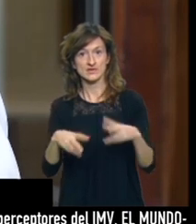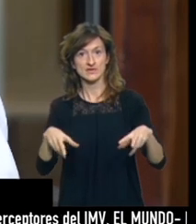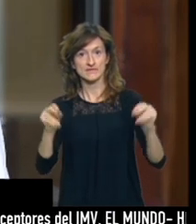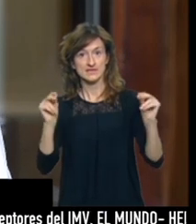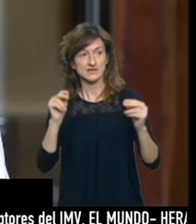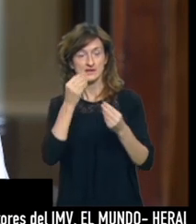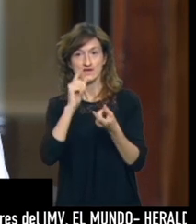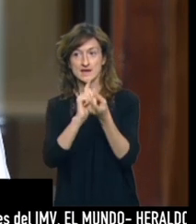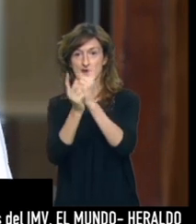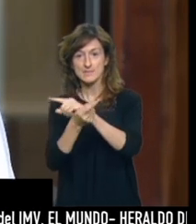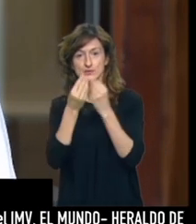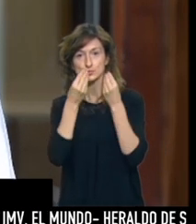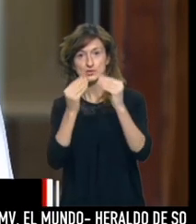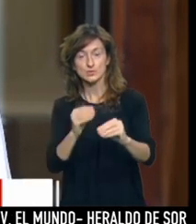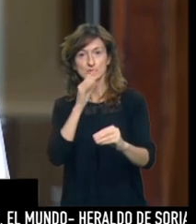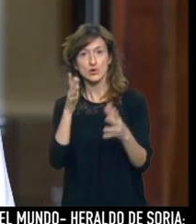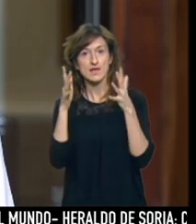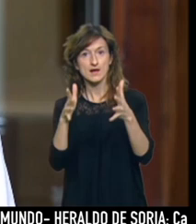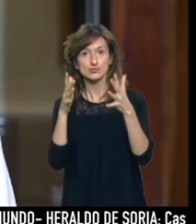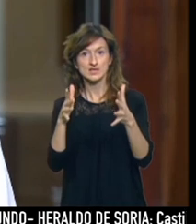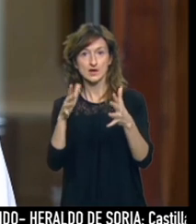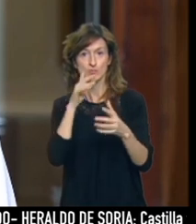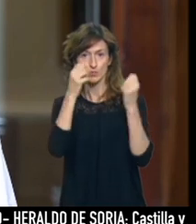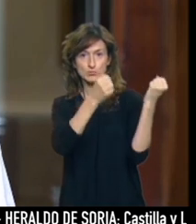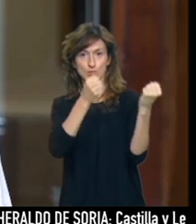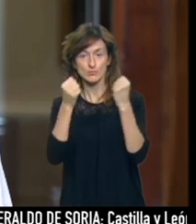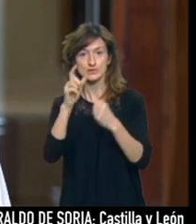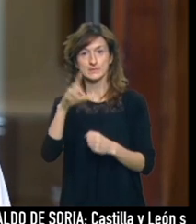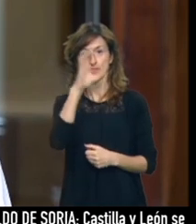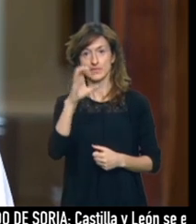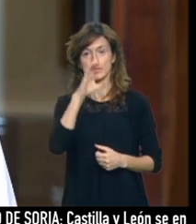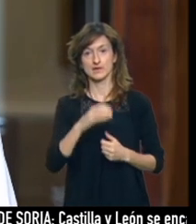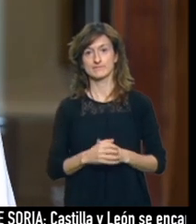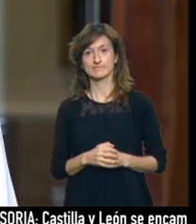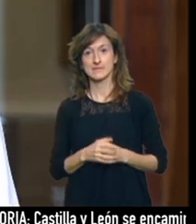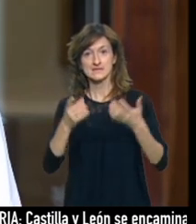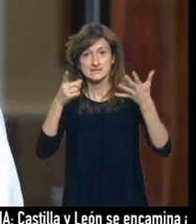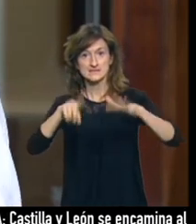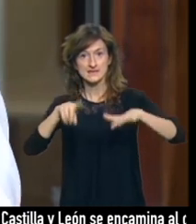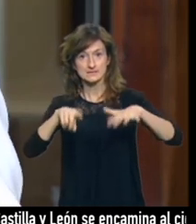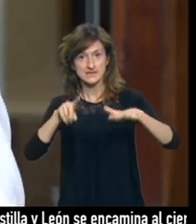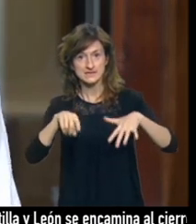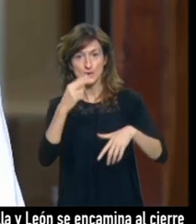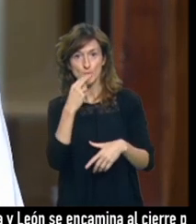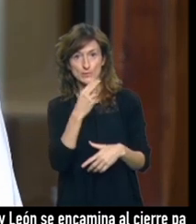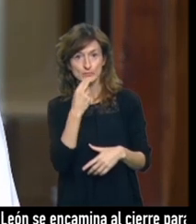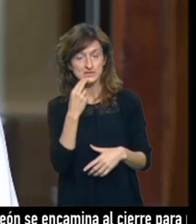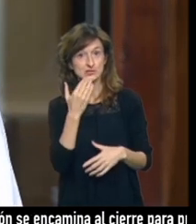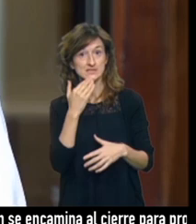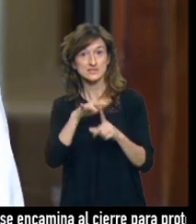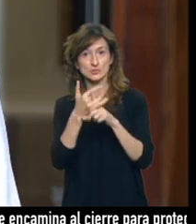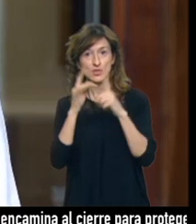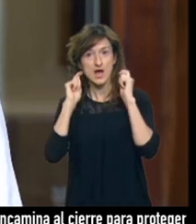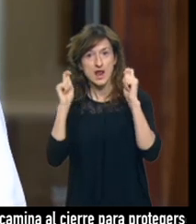debe sustituir estas condiciones por las recomendaciones de los expertos y de la ciencia. 6 meses con el compromiso de que el estado de